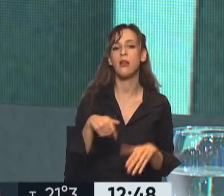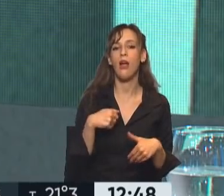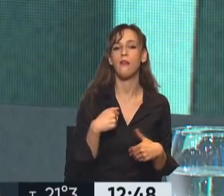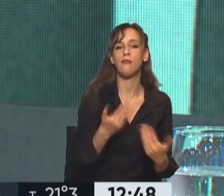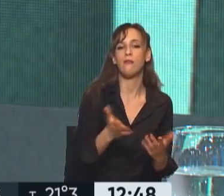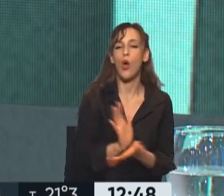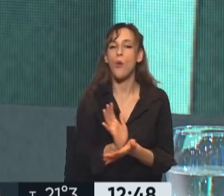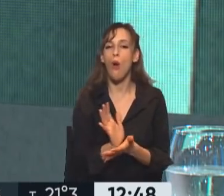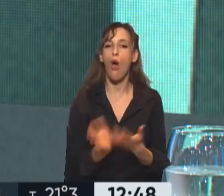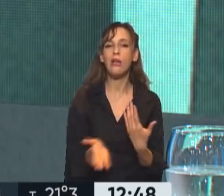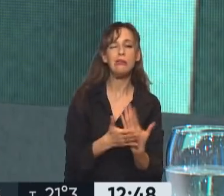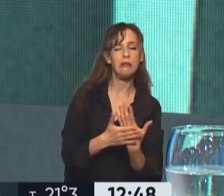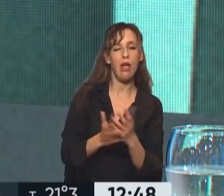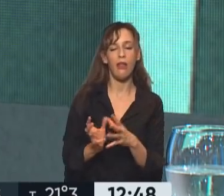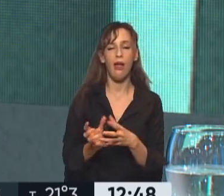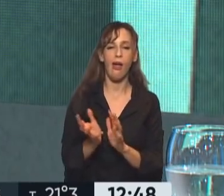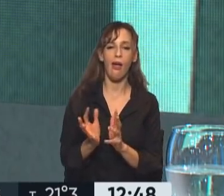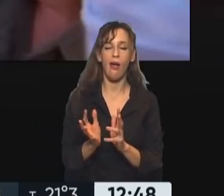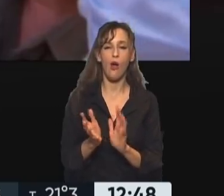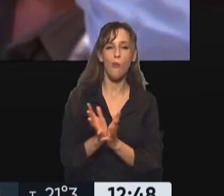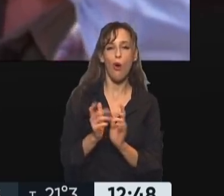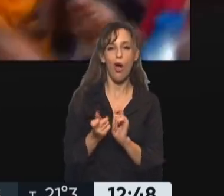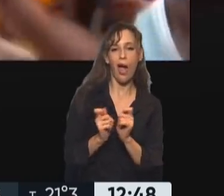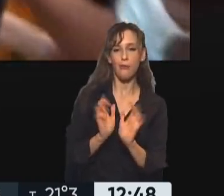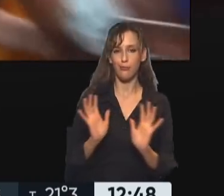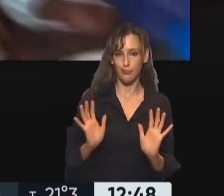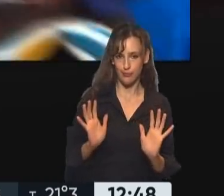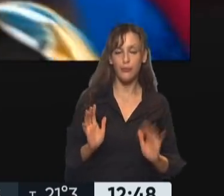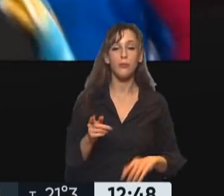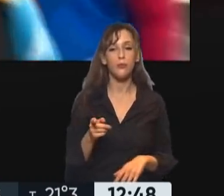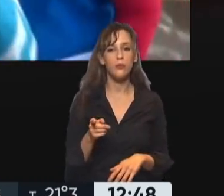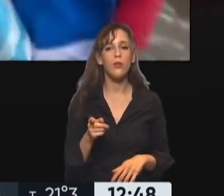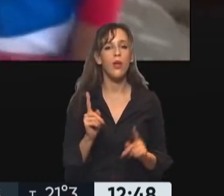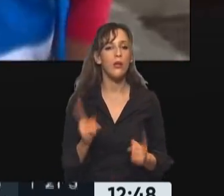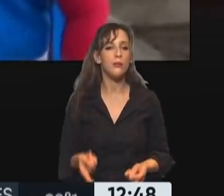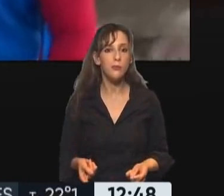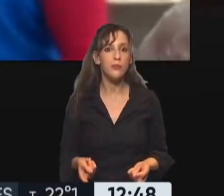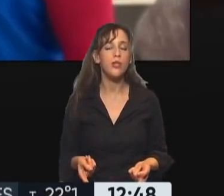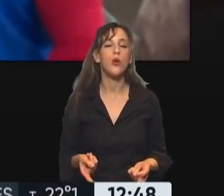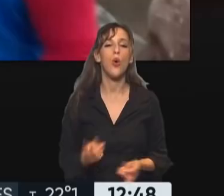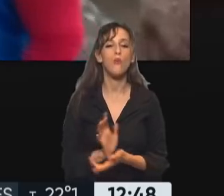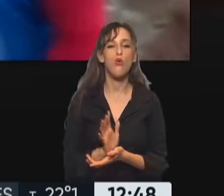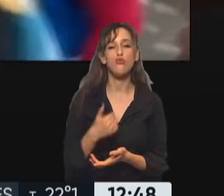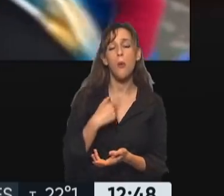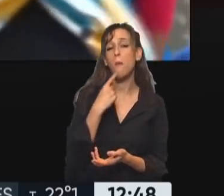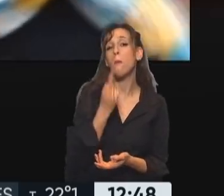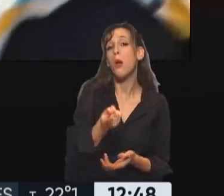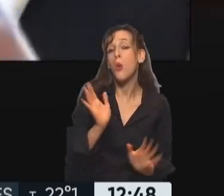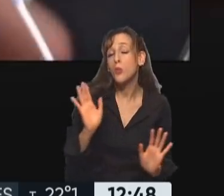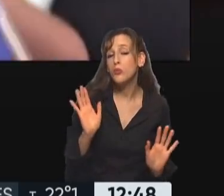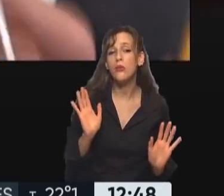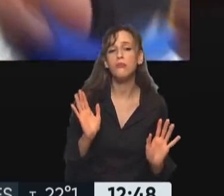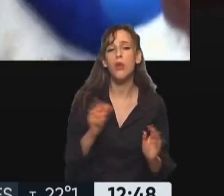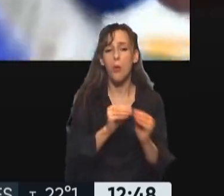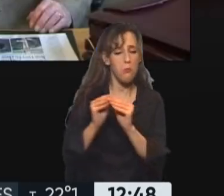dos candidatos. Y me aparecen 2 cuestiones que aprovecho también y se lo planteo como pregunta o como interrogante a la mesa y